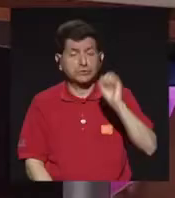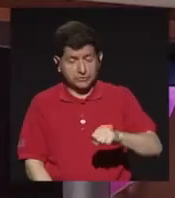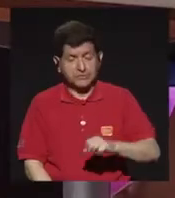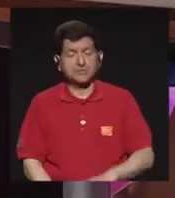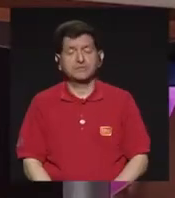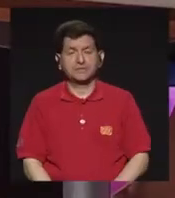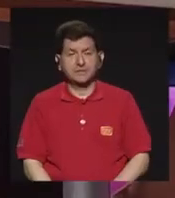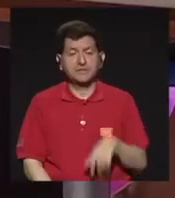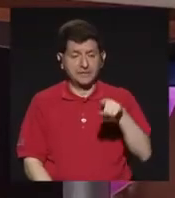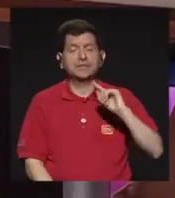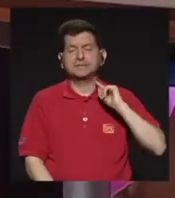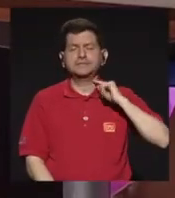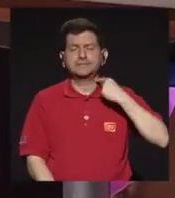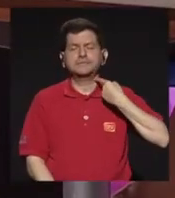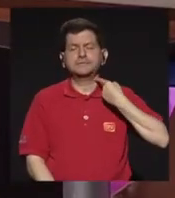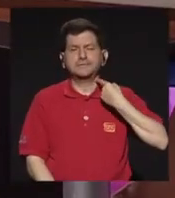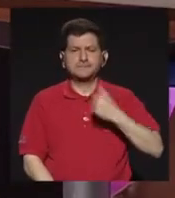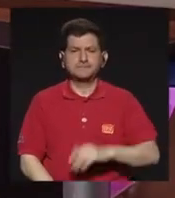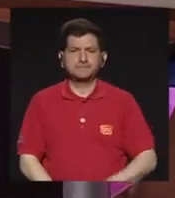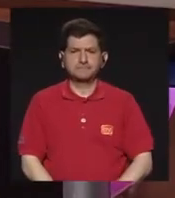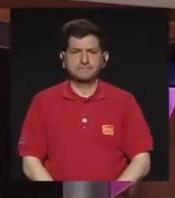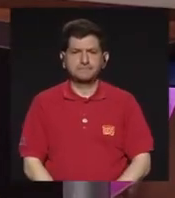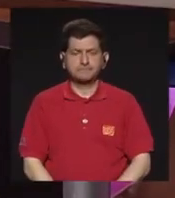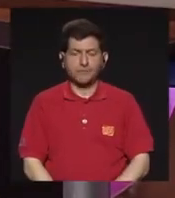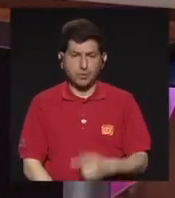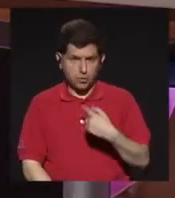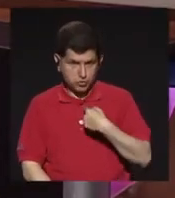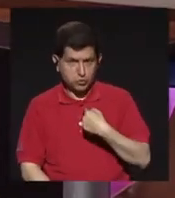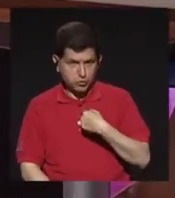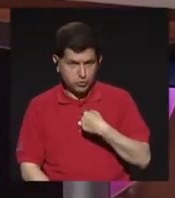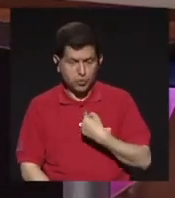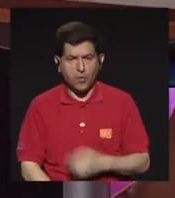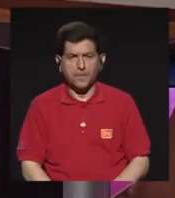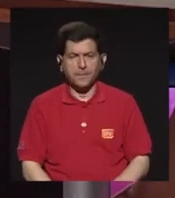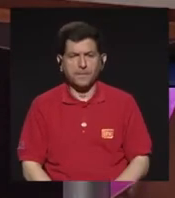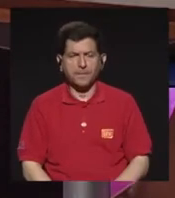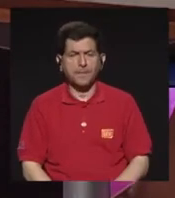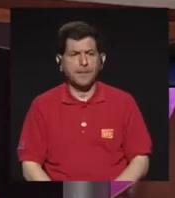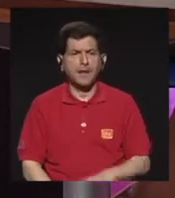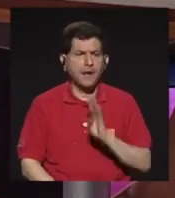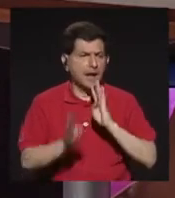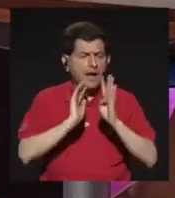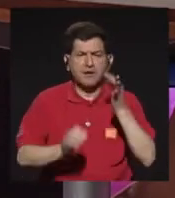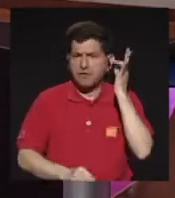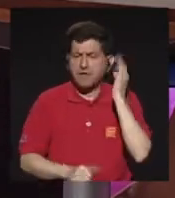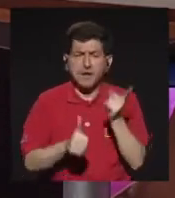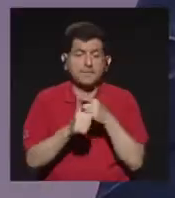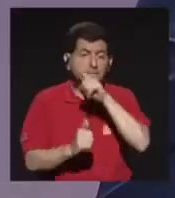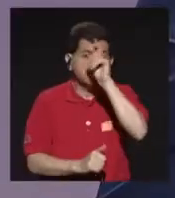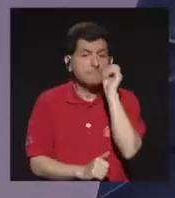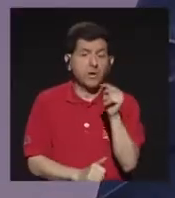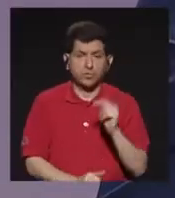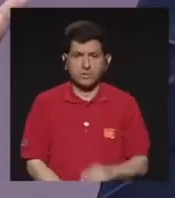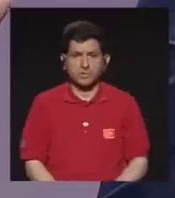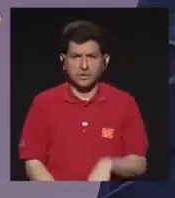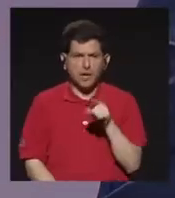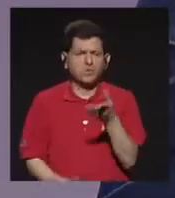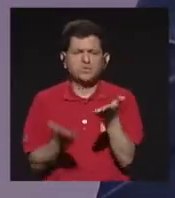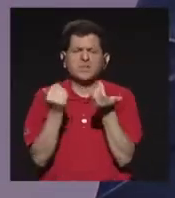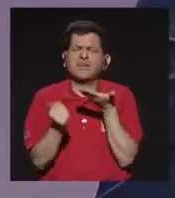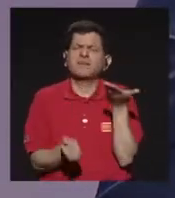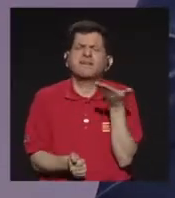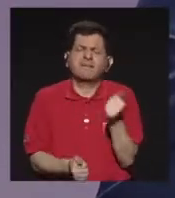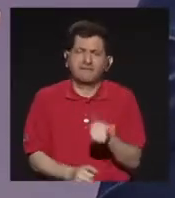resulta ser oneroso. Y entonces, yo que he venido, que converso uno con mujeres, lo primero que uno le pregunta es, ¿usted qué quiere?